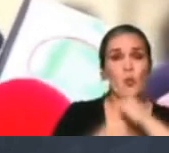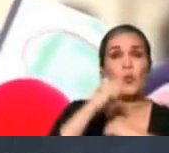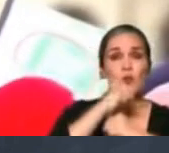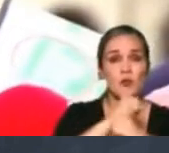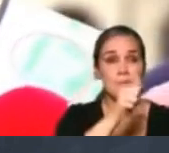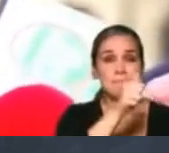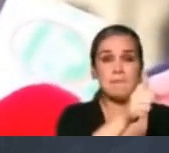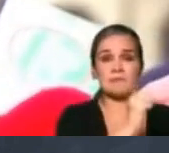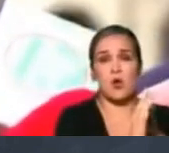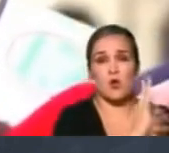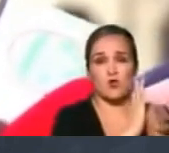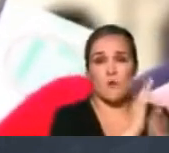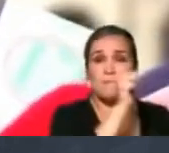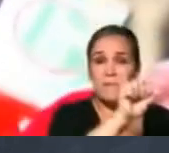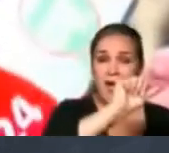me lo contó.